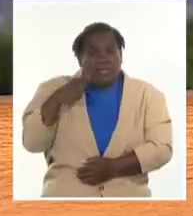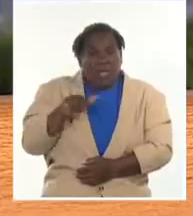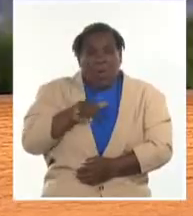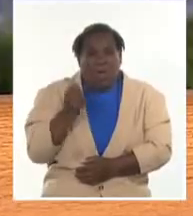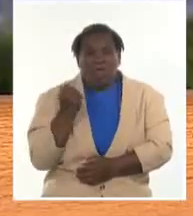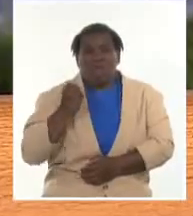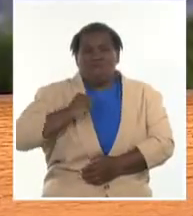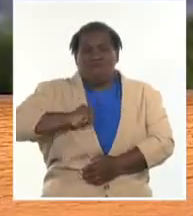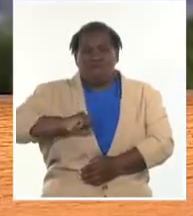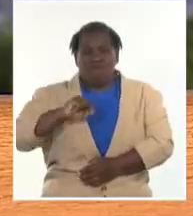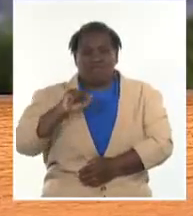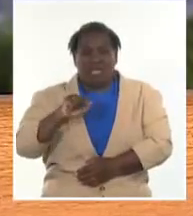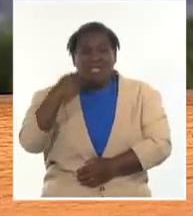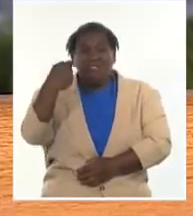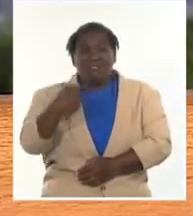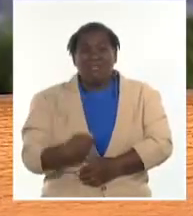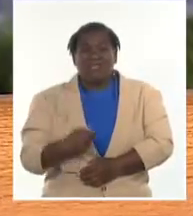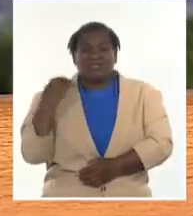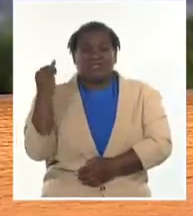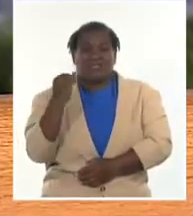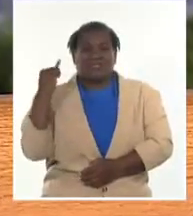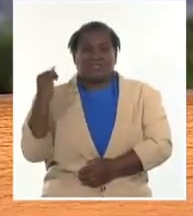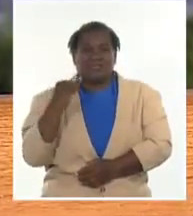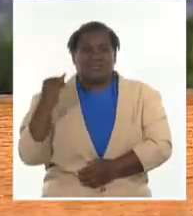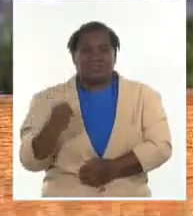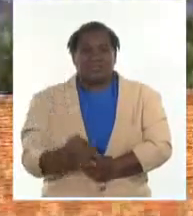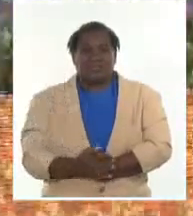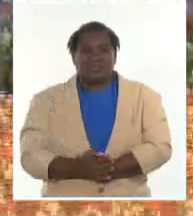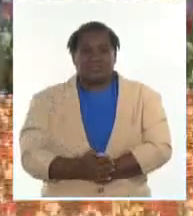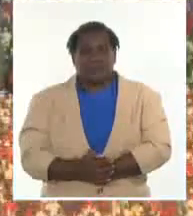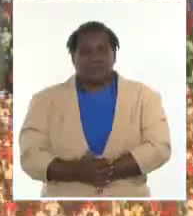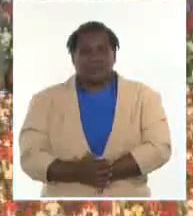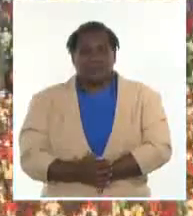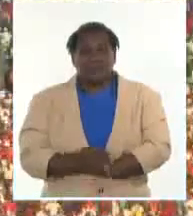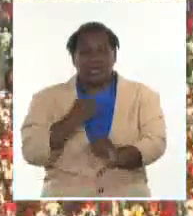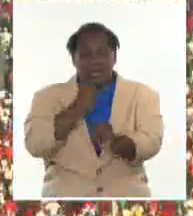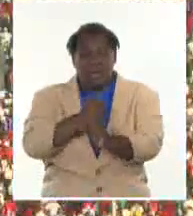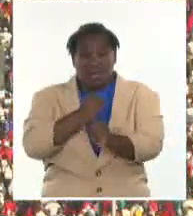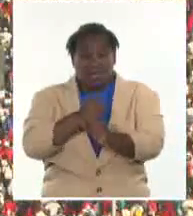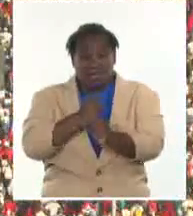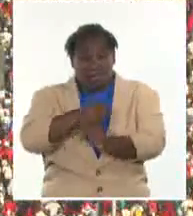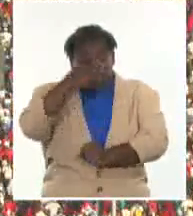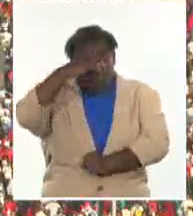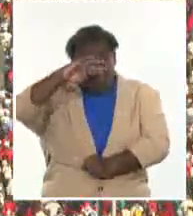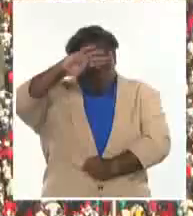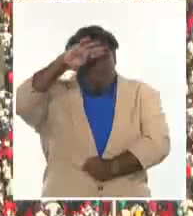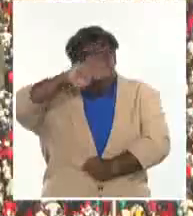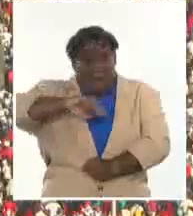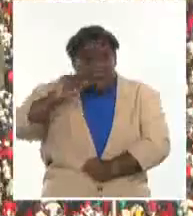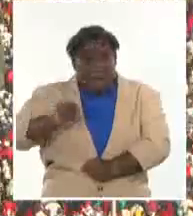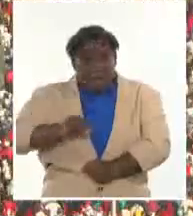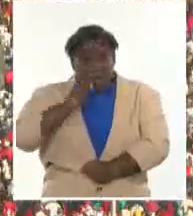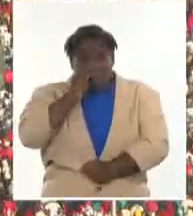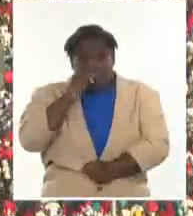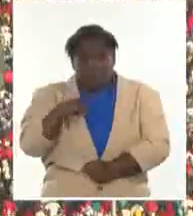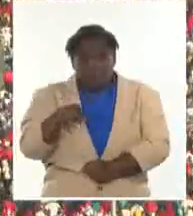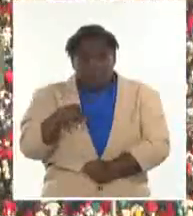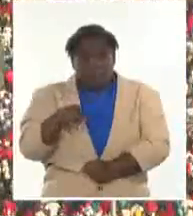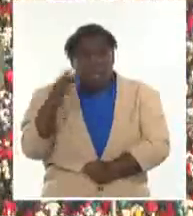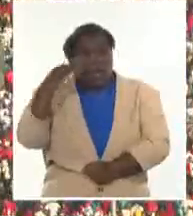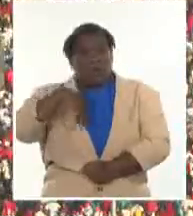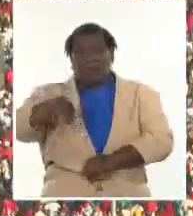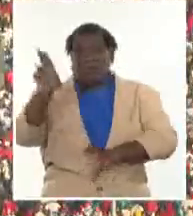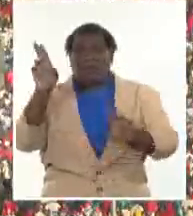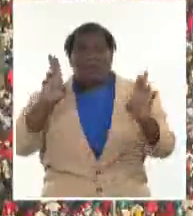violaciones del derecho internacional. Los trabajadores cubanos condenamos